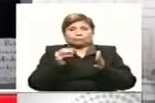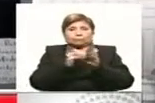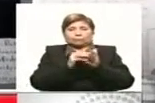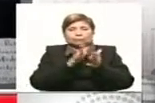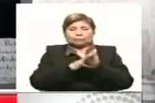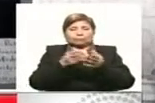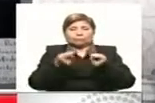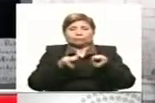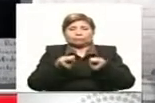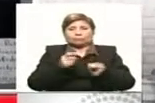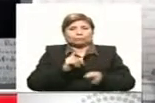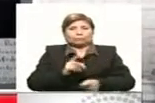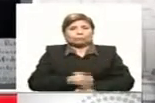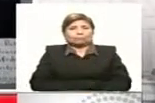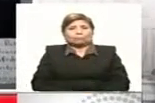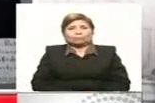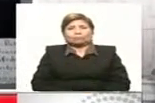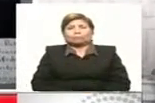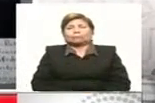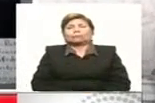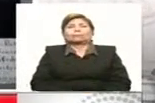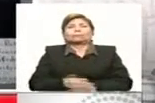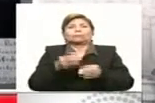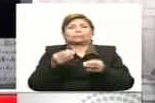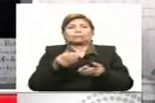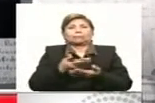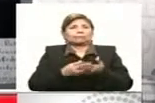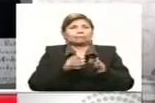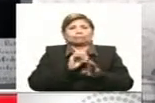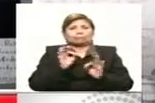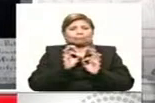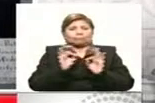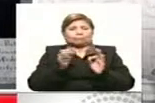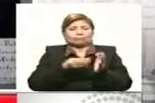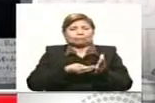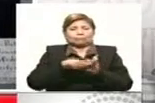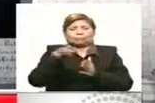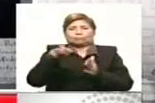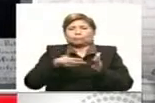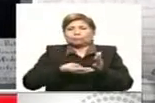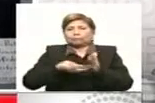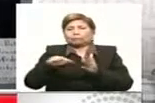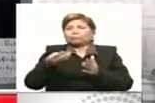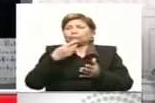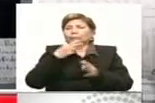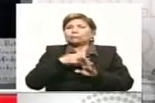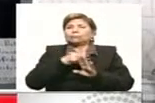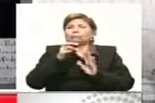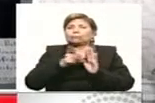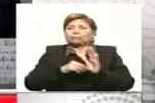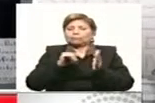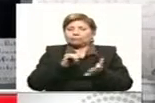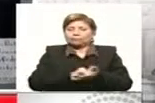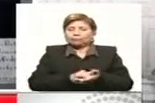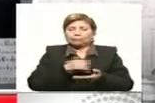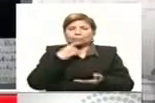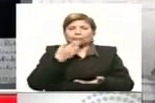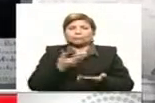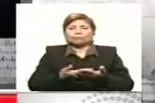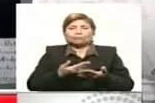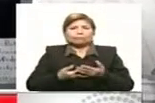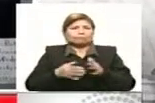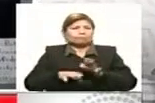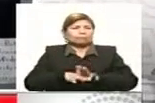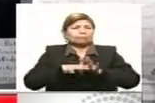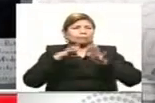contemplado, porque no lo hemos tomado en cuenta de ninguna manera. Todos estos programas son programas que deberían tener incluso un